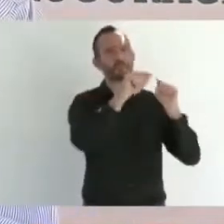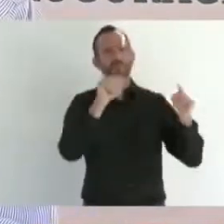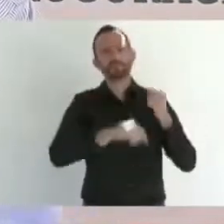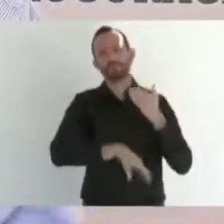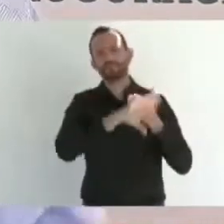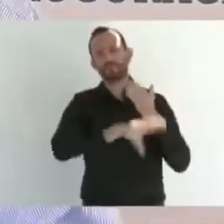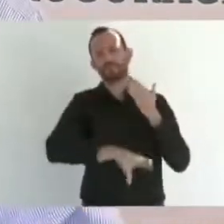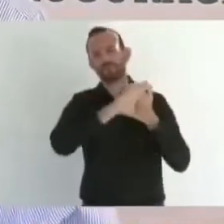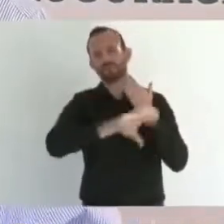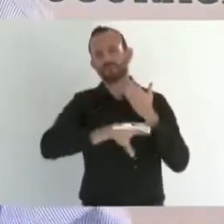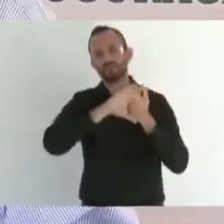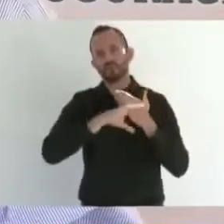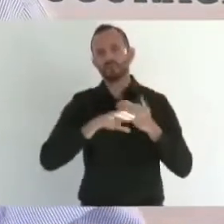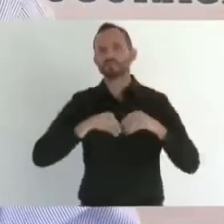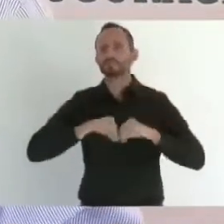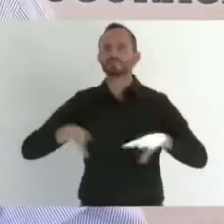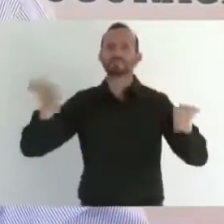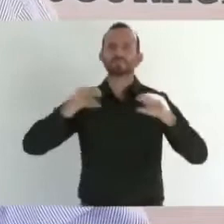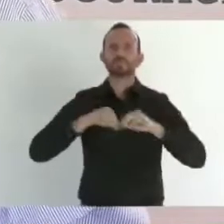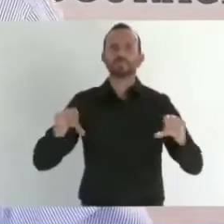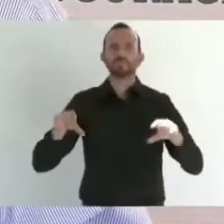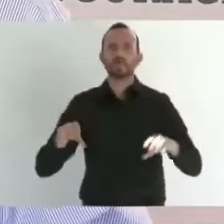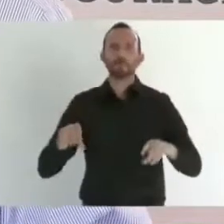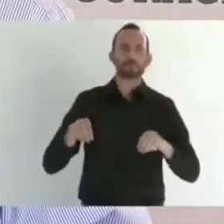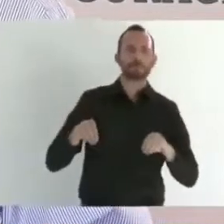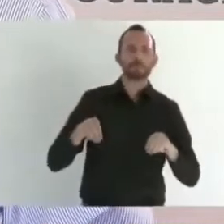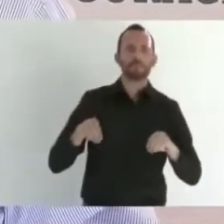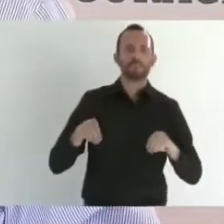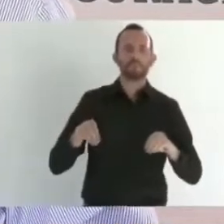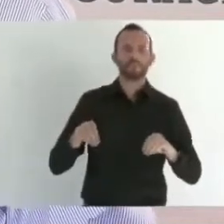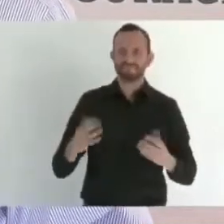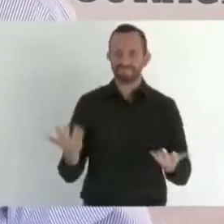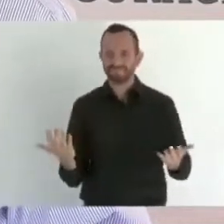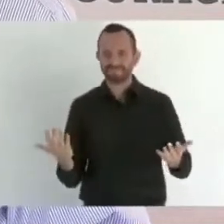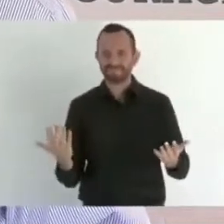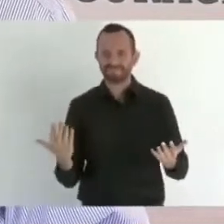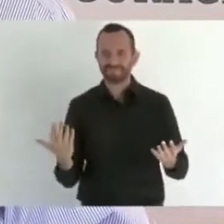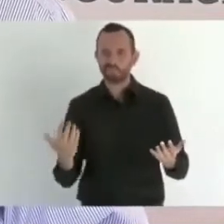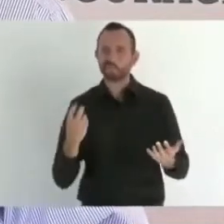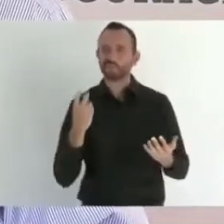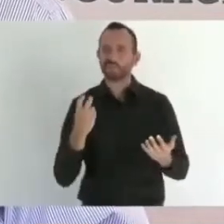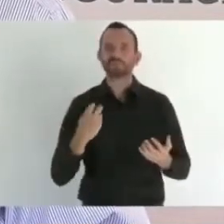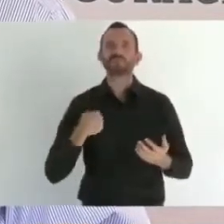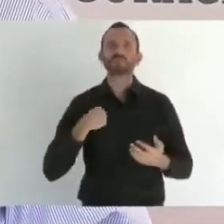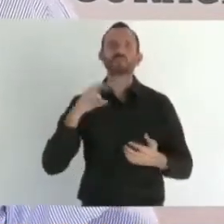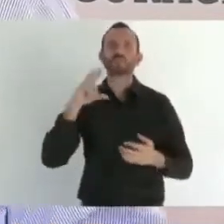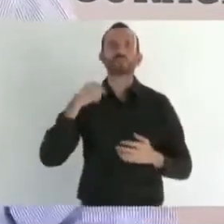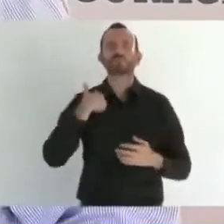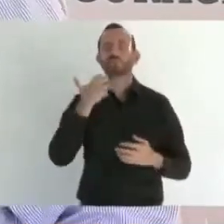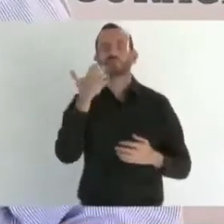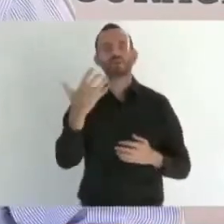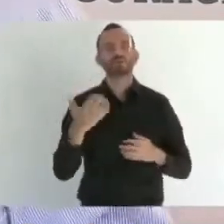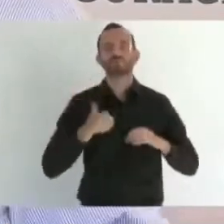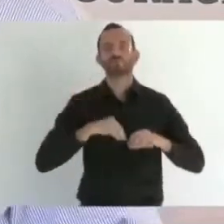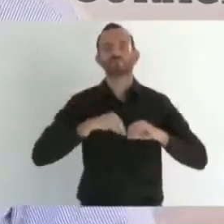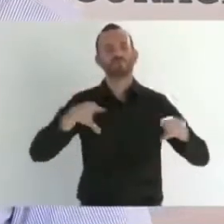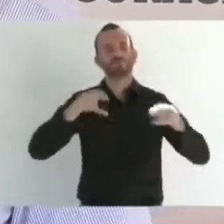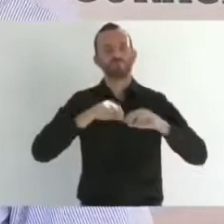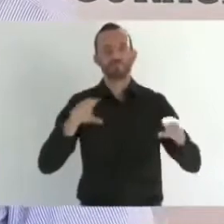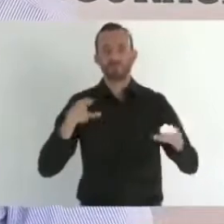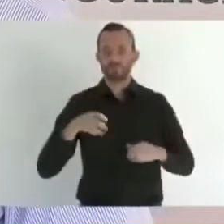lo difunden o no les conviene que se sepa pero durante todo el periodo